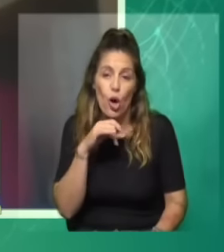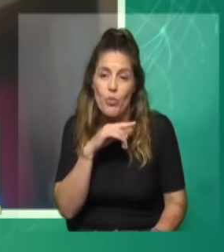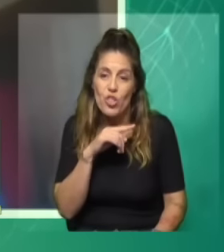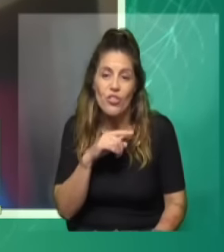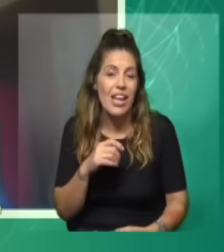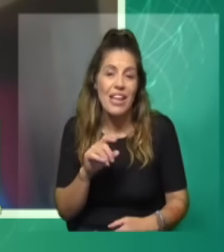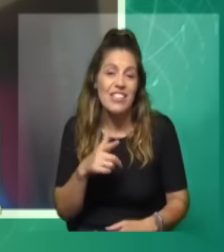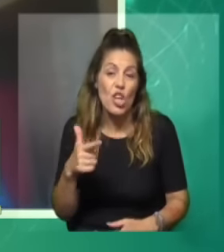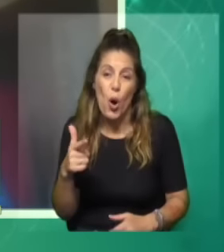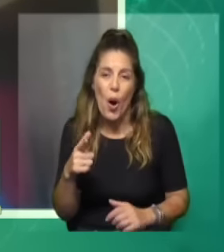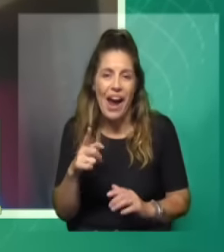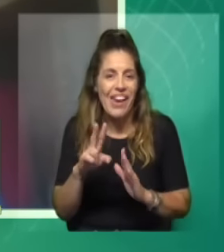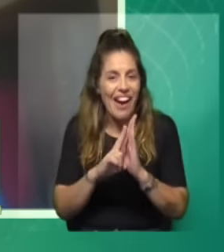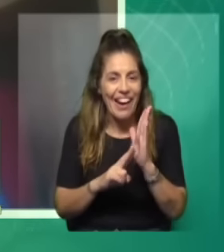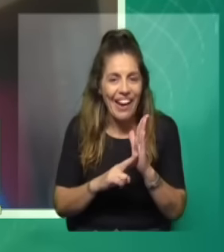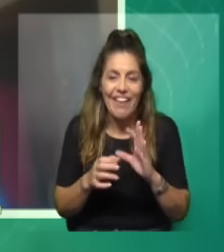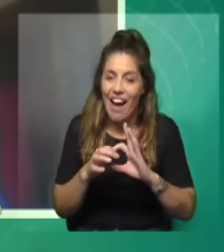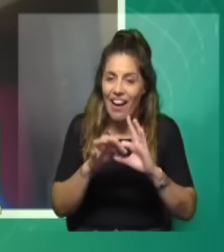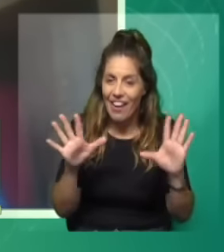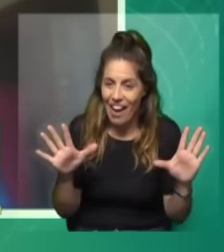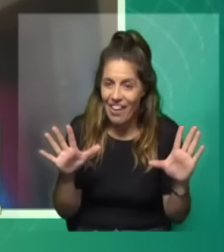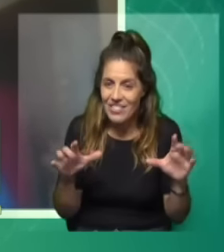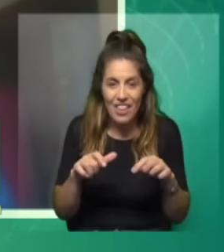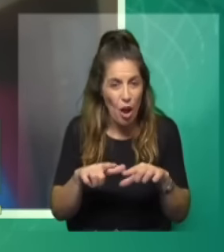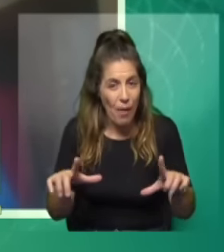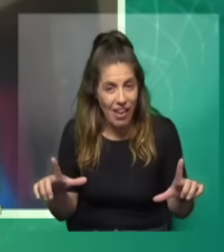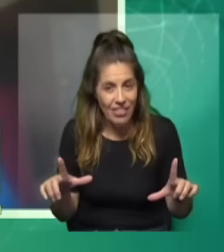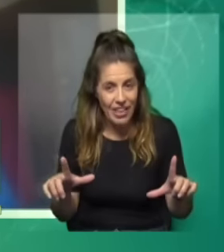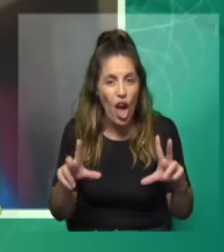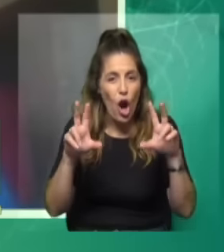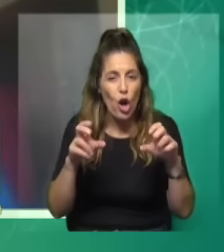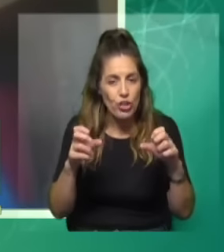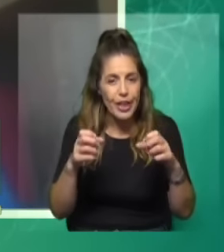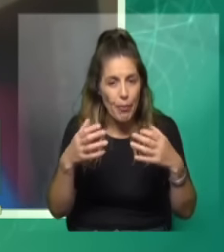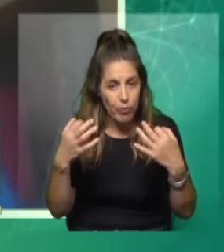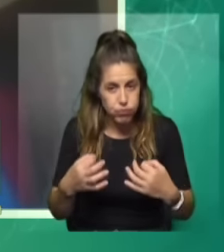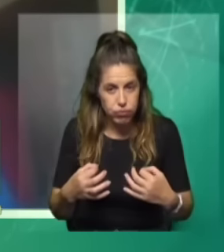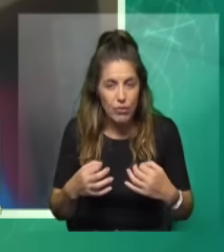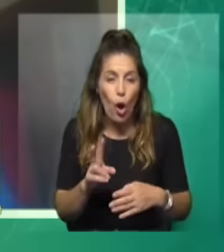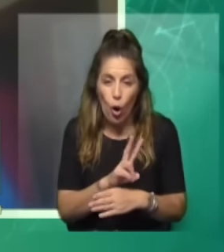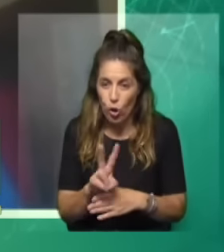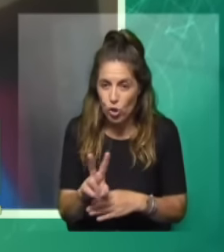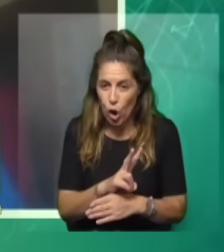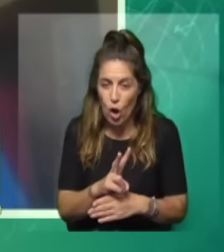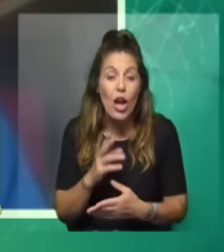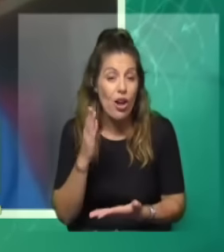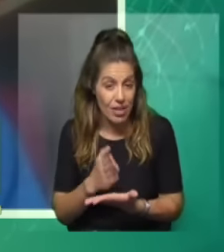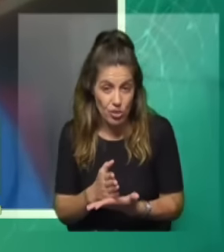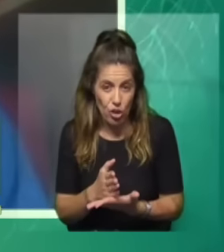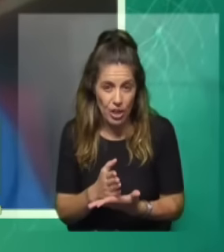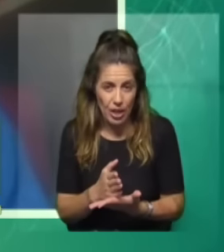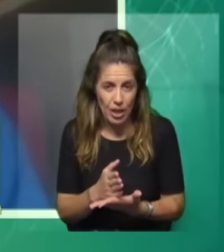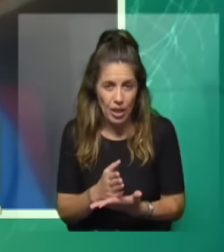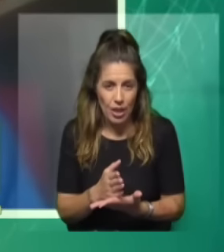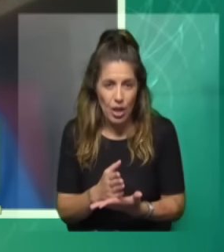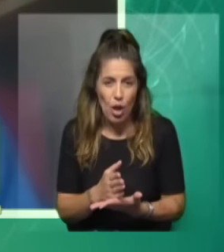establec reglas de juego claras transparentes con tema de integridad con controles con sanciones sucede que